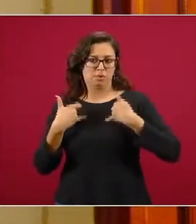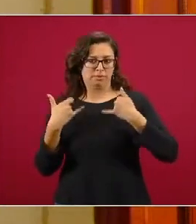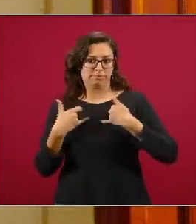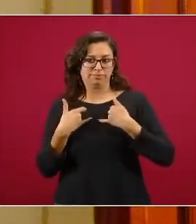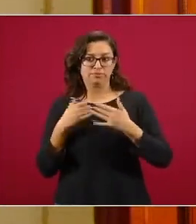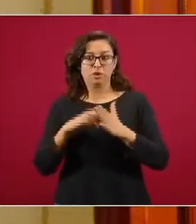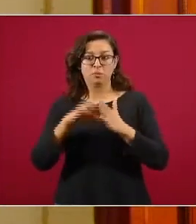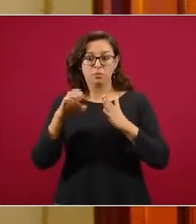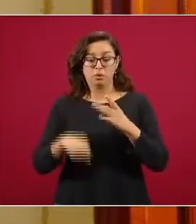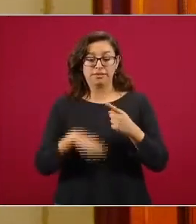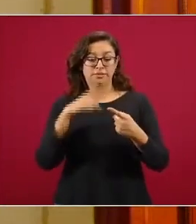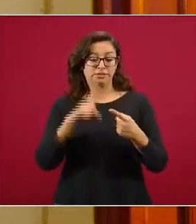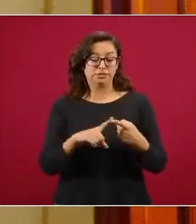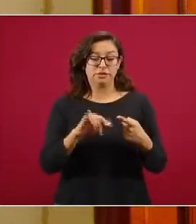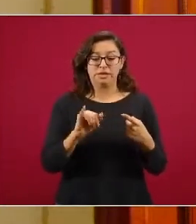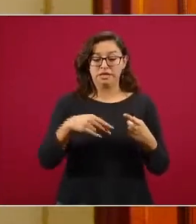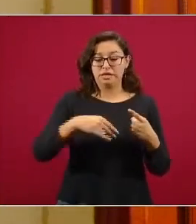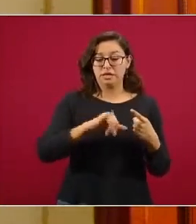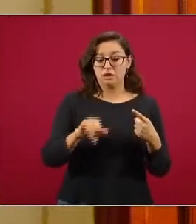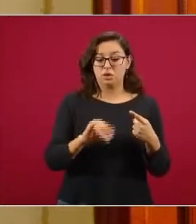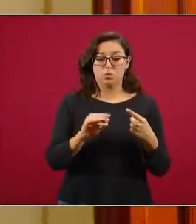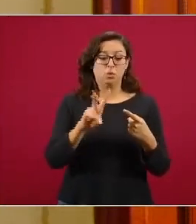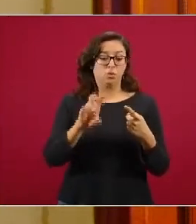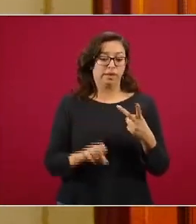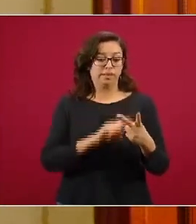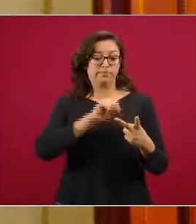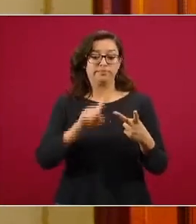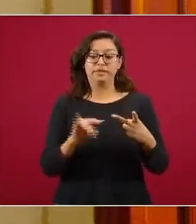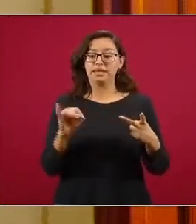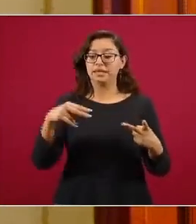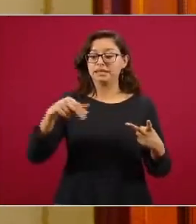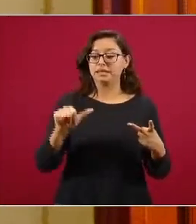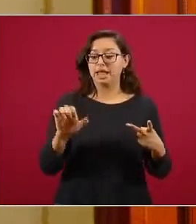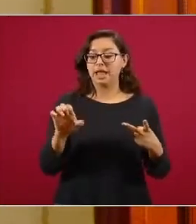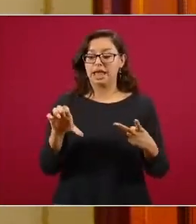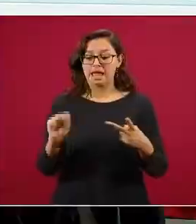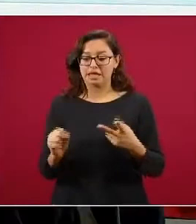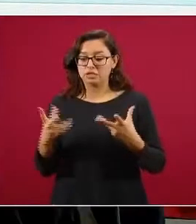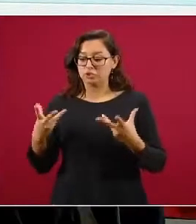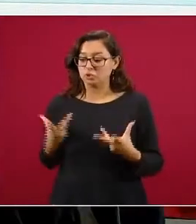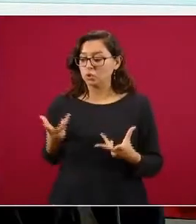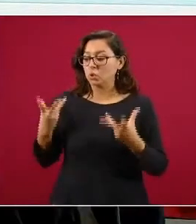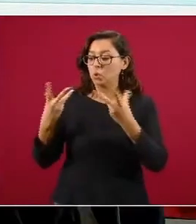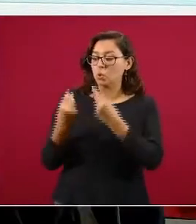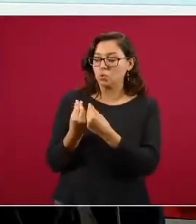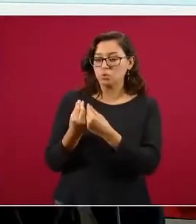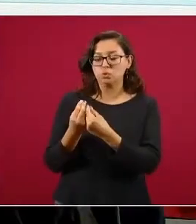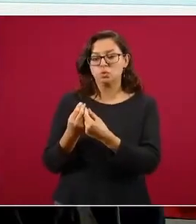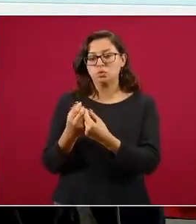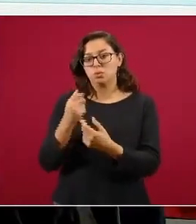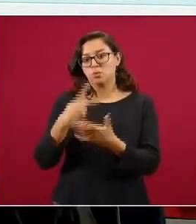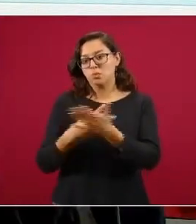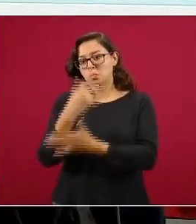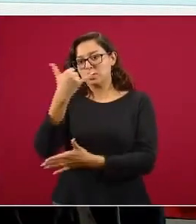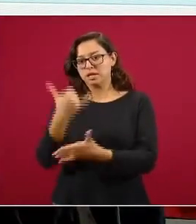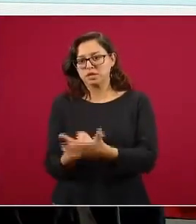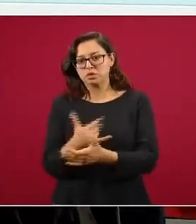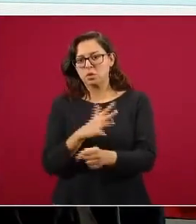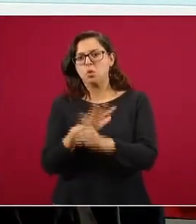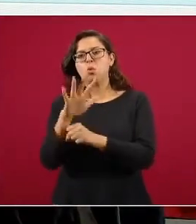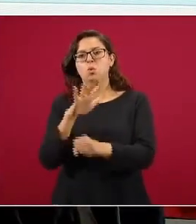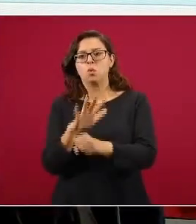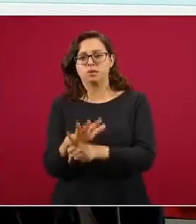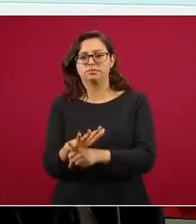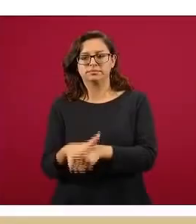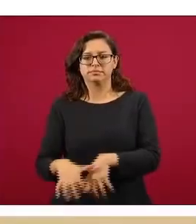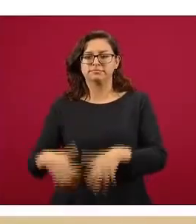Instituto Nacional de Economía Social, lanzamos el componente Fábricas de Economía Solidaria. ¿Con qué finalidad?